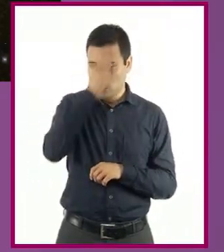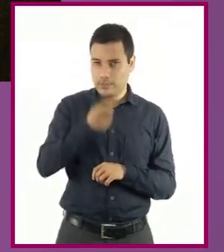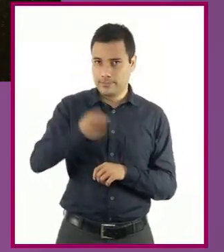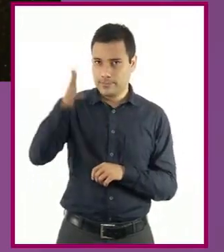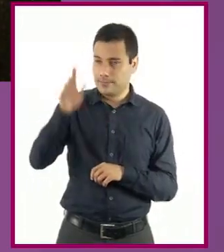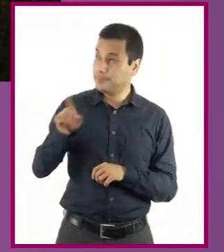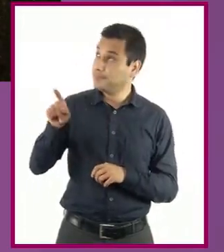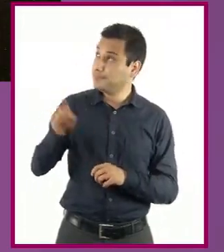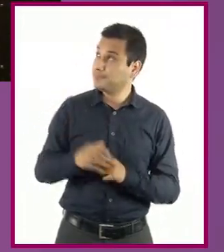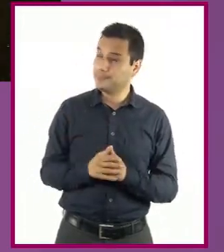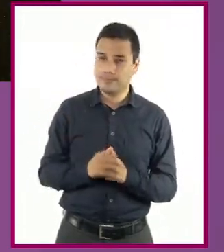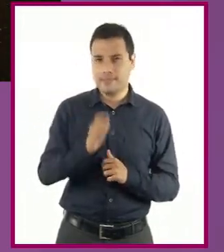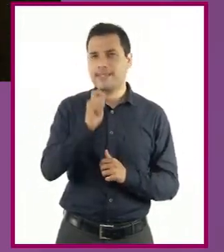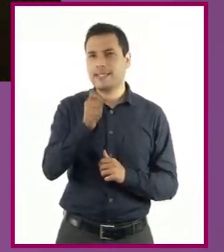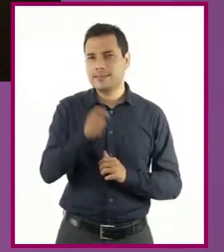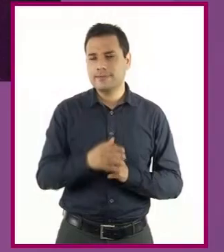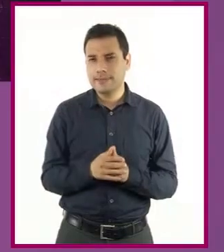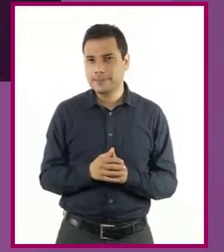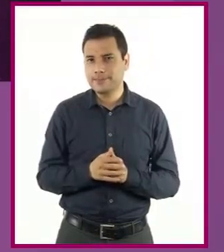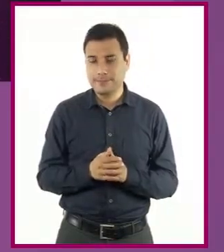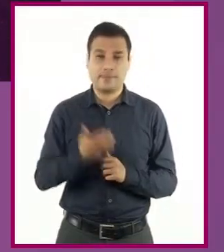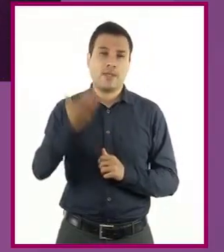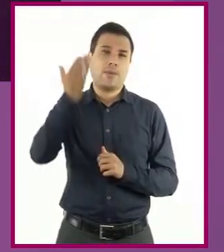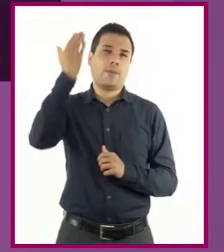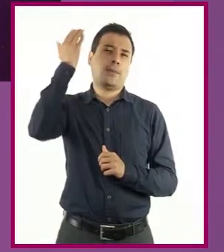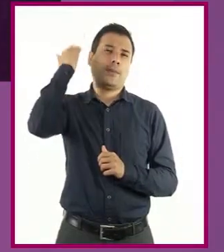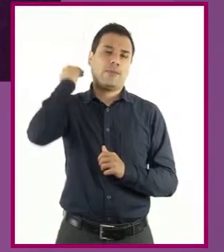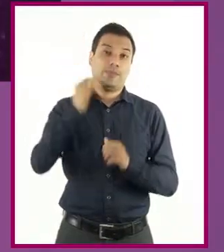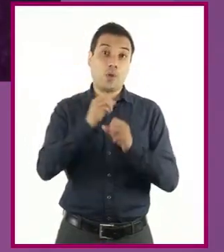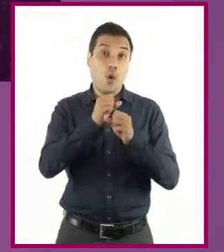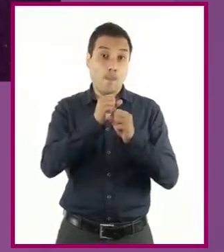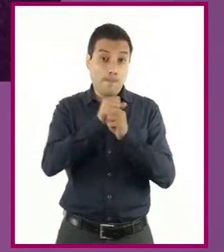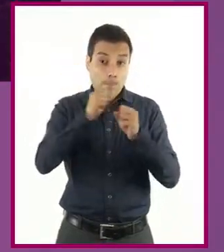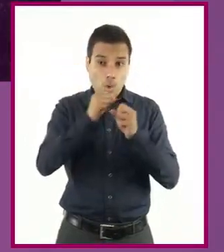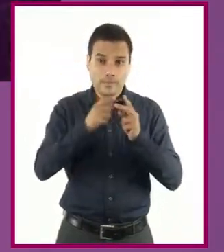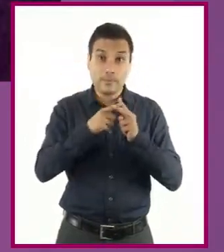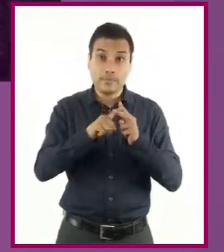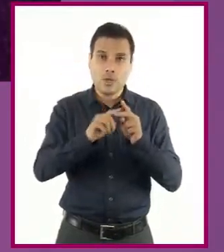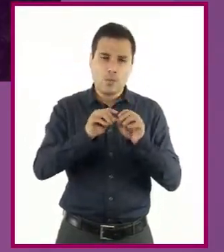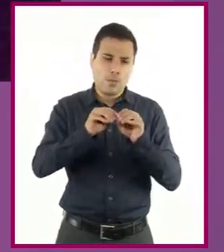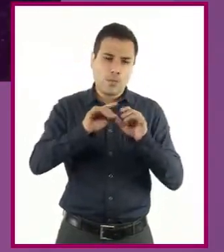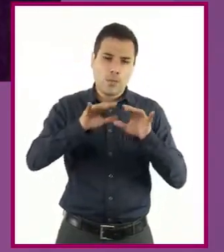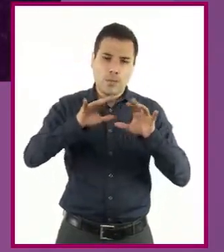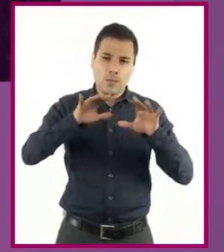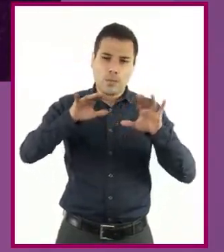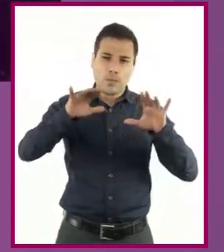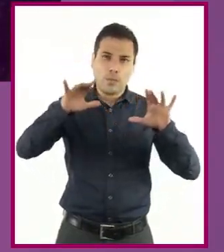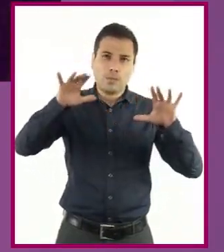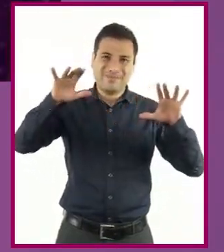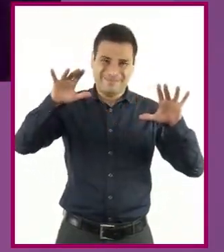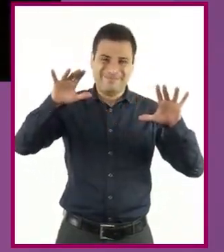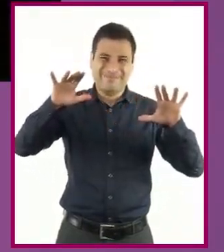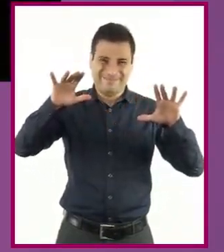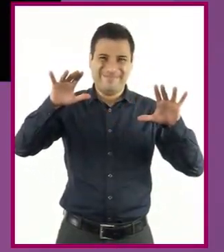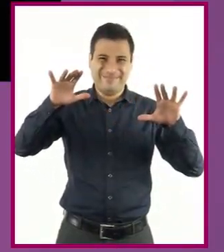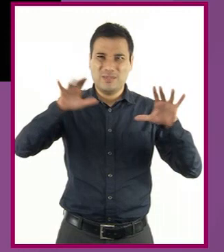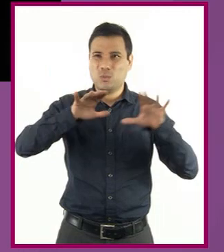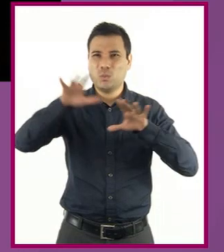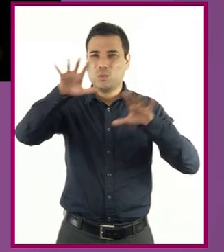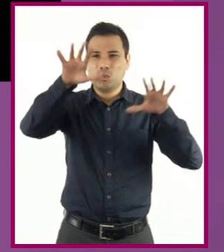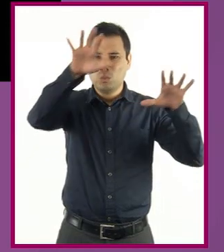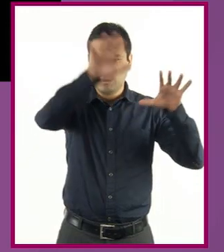Big Bang, la cual explica que una gran explosión provocó que la materia del universo se dispersara en varias